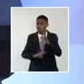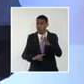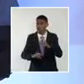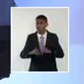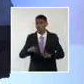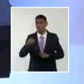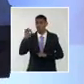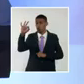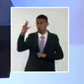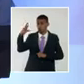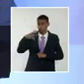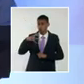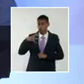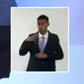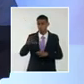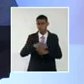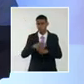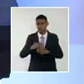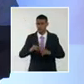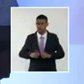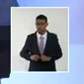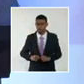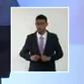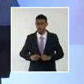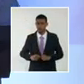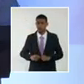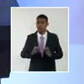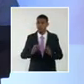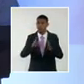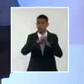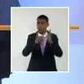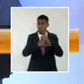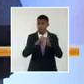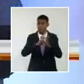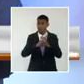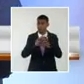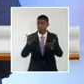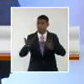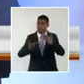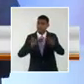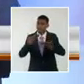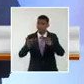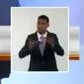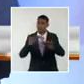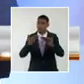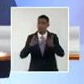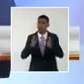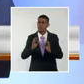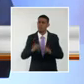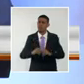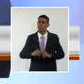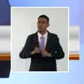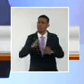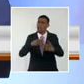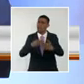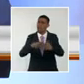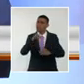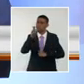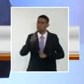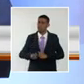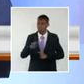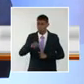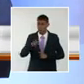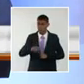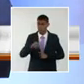renovables. Entre los proyectos que se intercambiarán entre los empresarios en